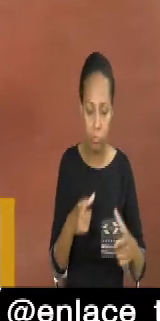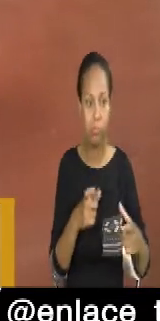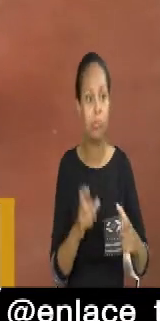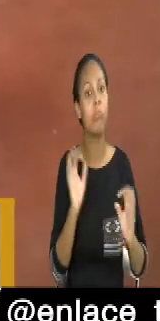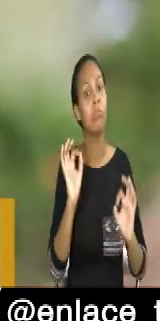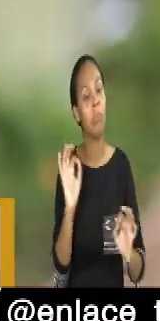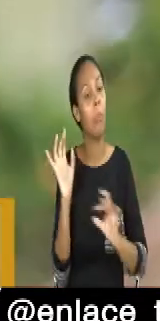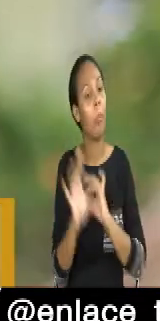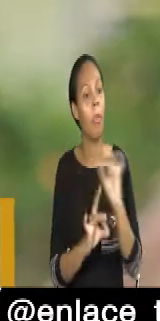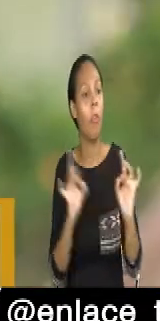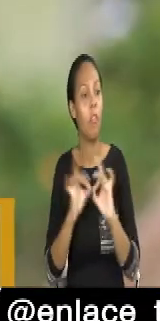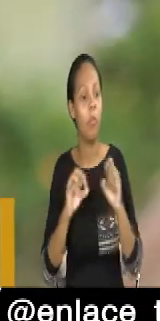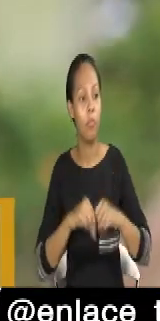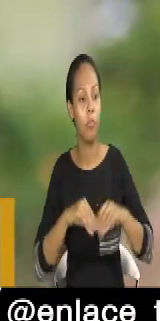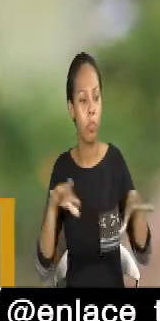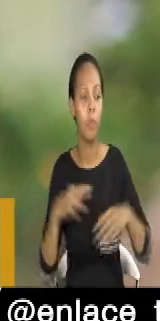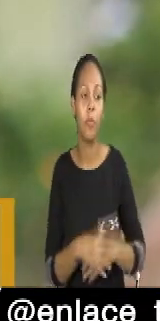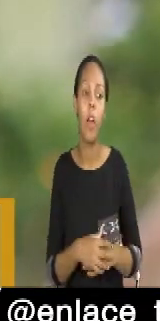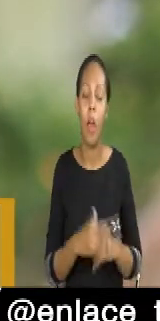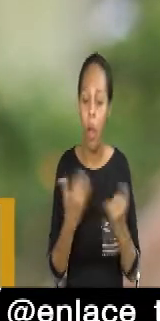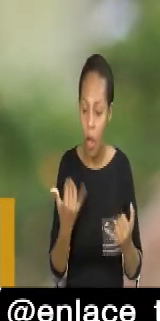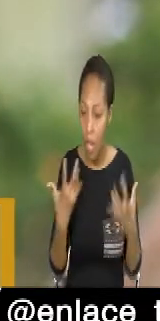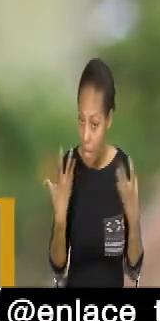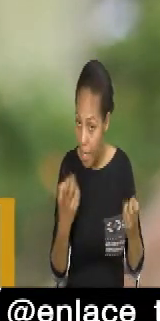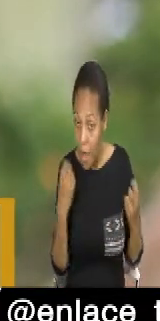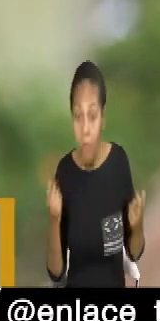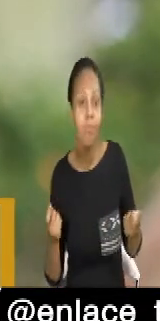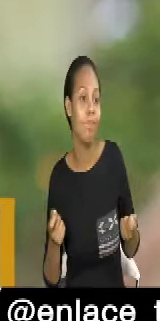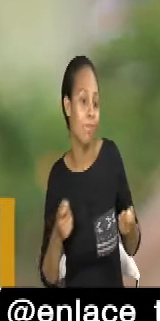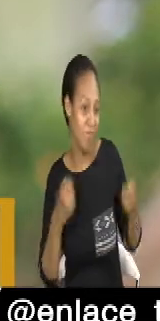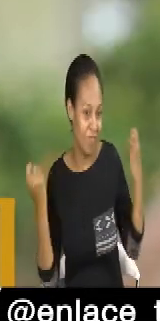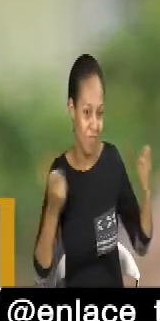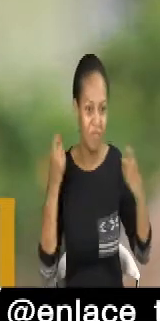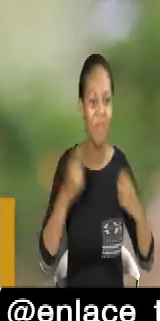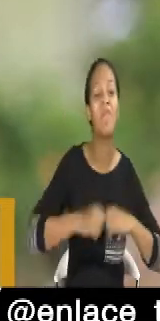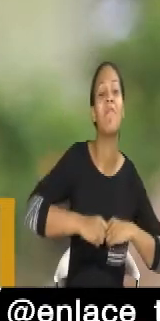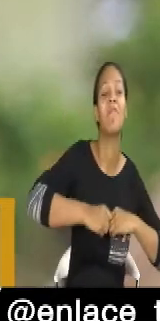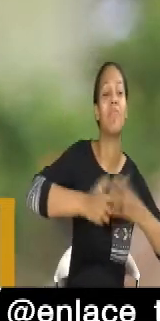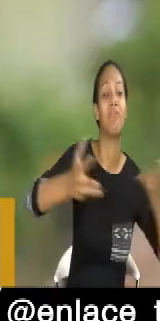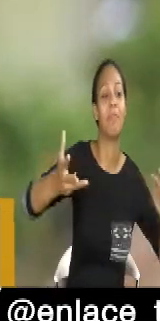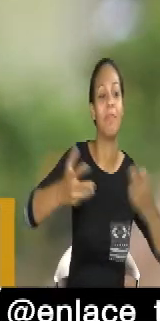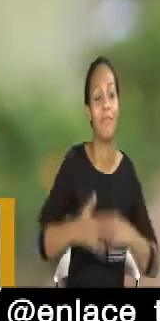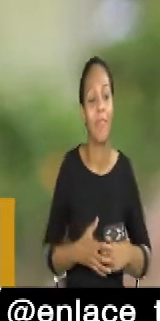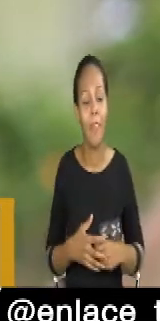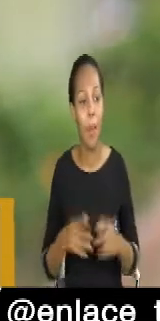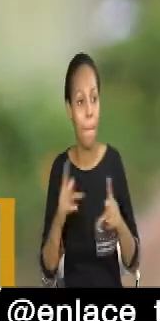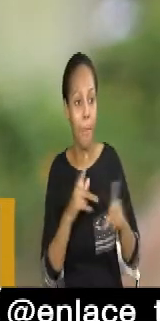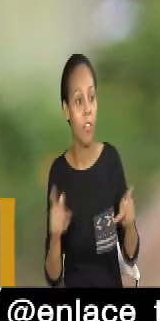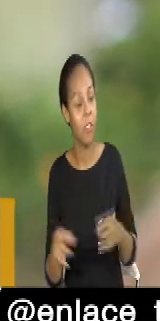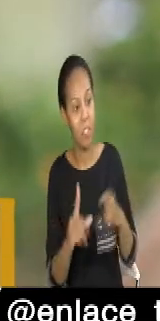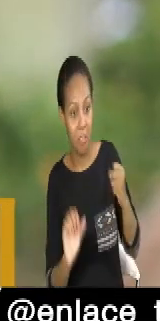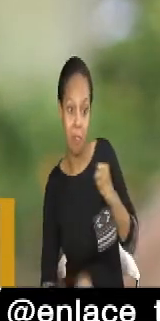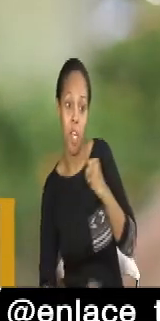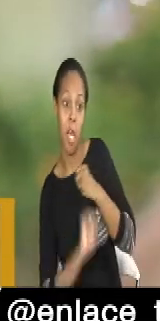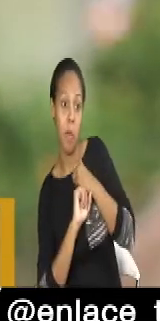los esquemas. Debemos promocionar este demo, esta canción, para que la gente nos escuche, la gente nos ayude